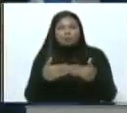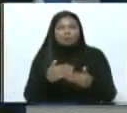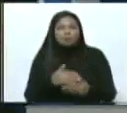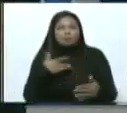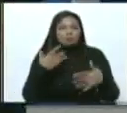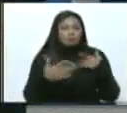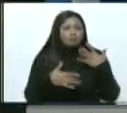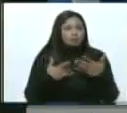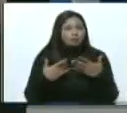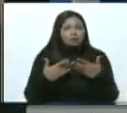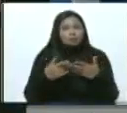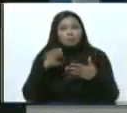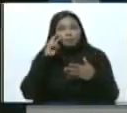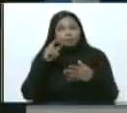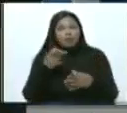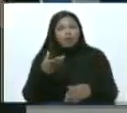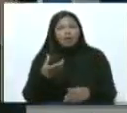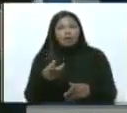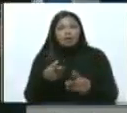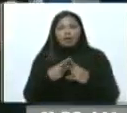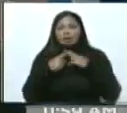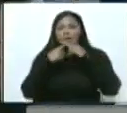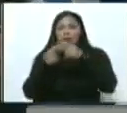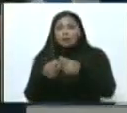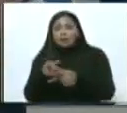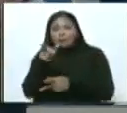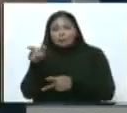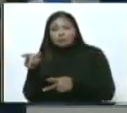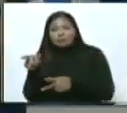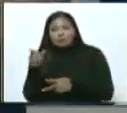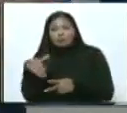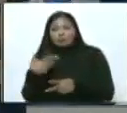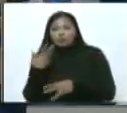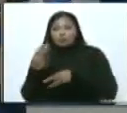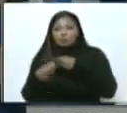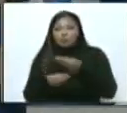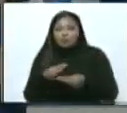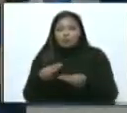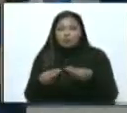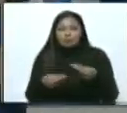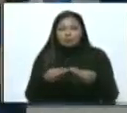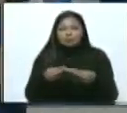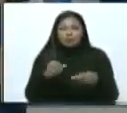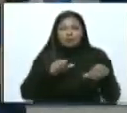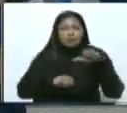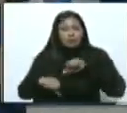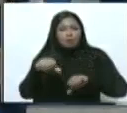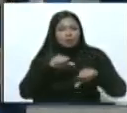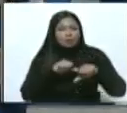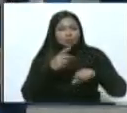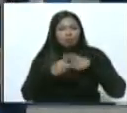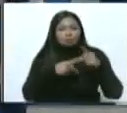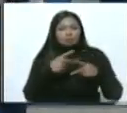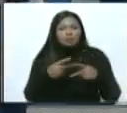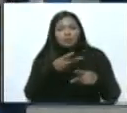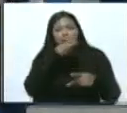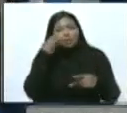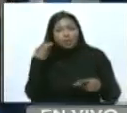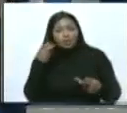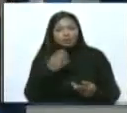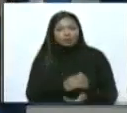actividad. O sea, él le alquilaba a los traficantes de droga su finca para que utilizaran los laboratorios para producir la cocaína.